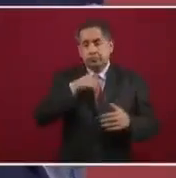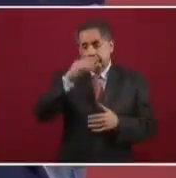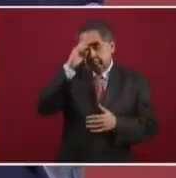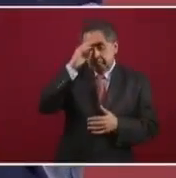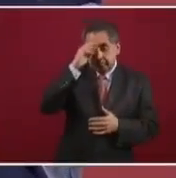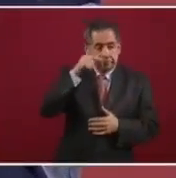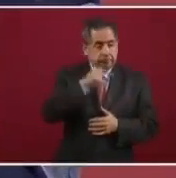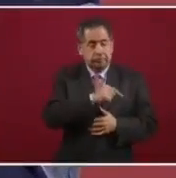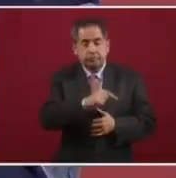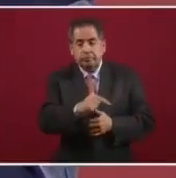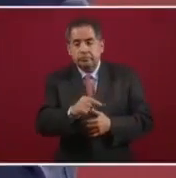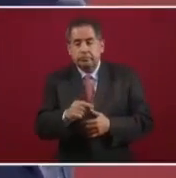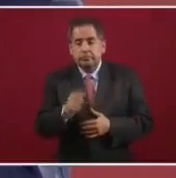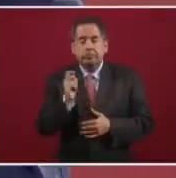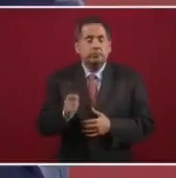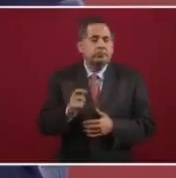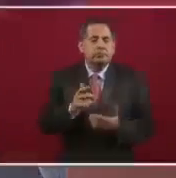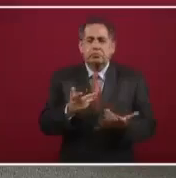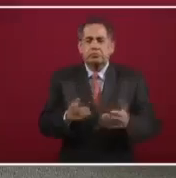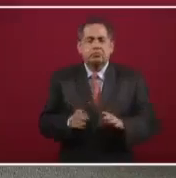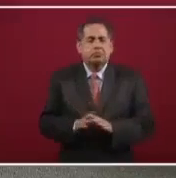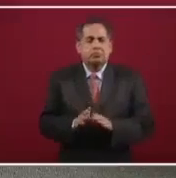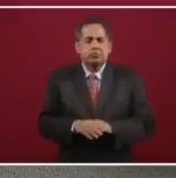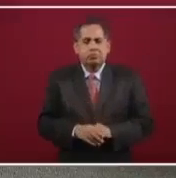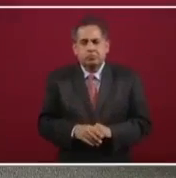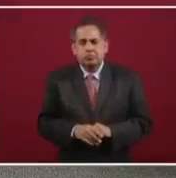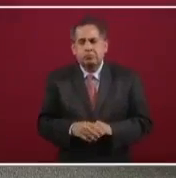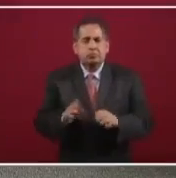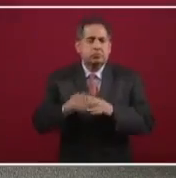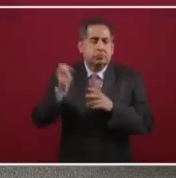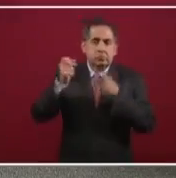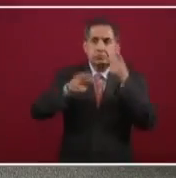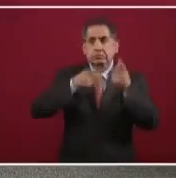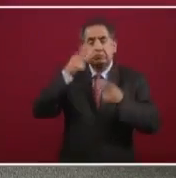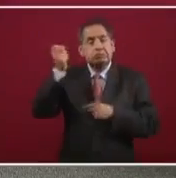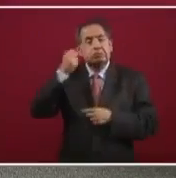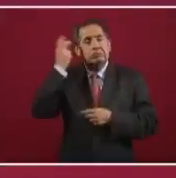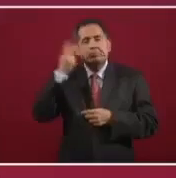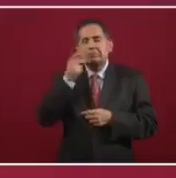pensaron que iba a ser solo discurso